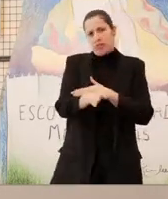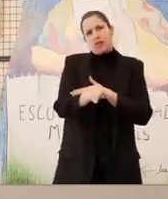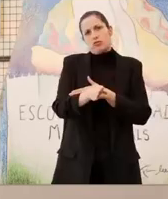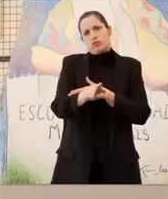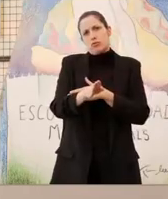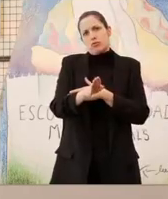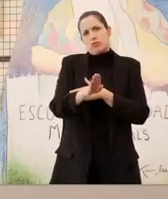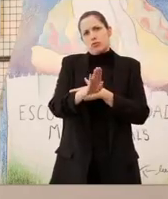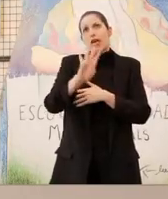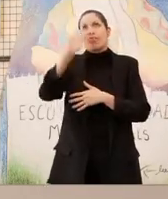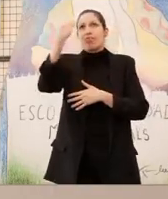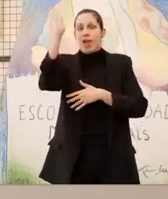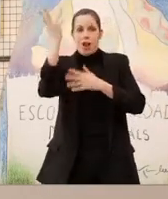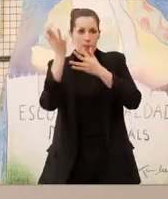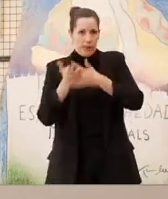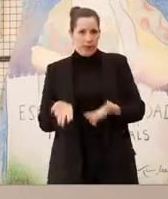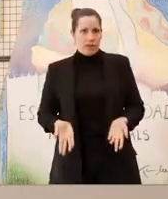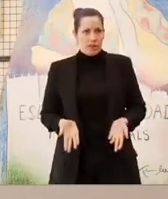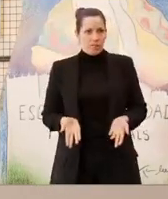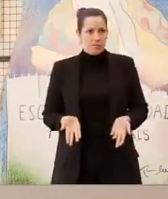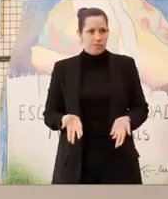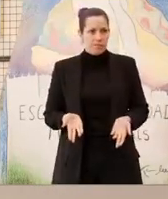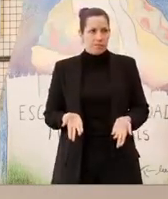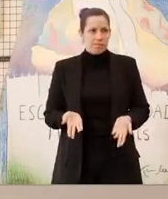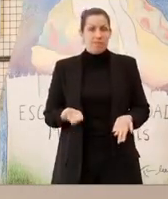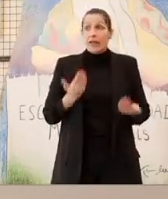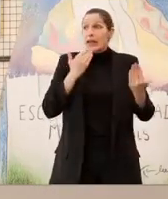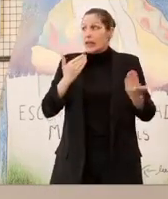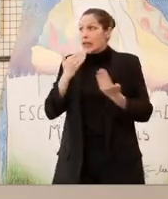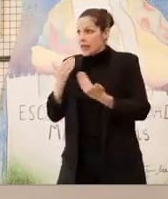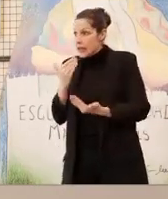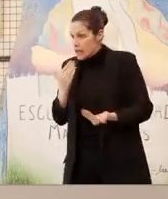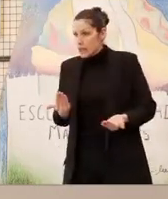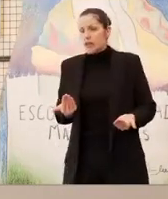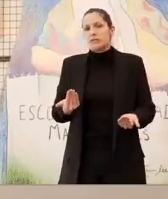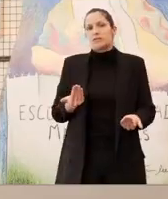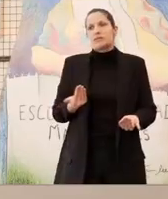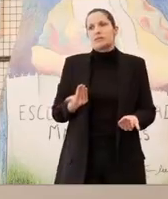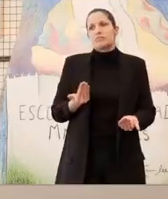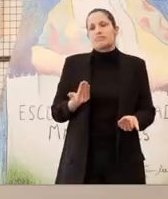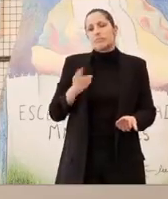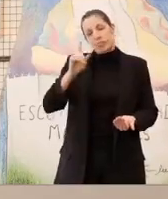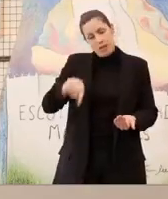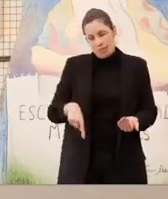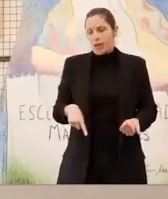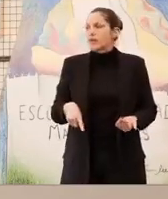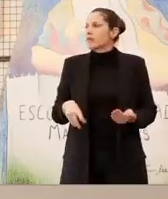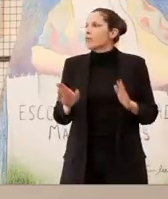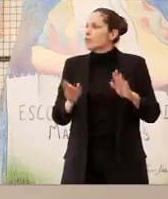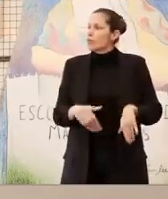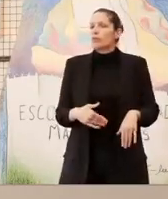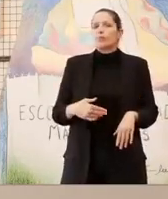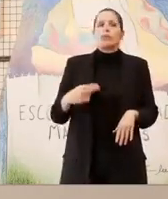cielo dicho esto ya solamente agradecimientos agradecimientos por supuesto a la diputación de